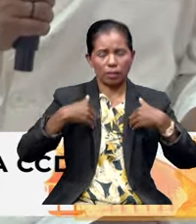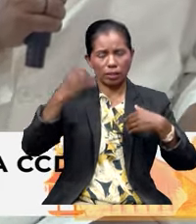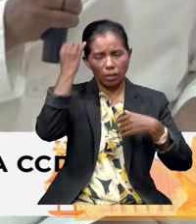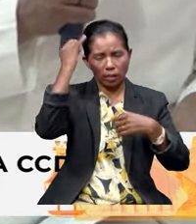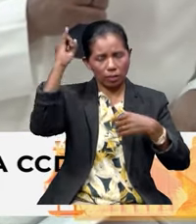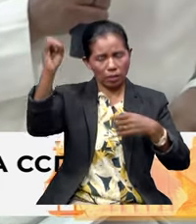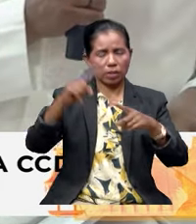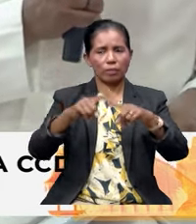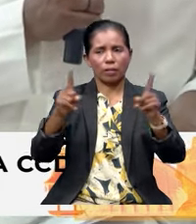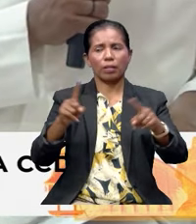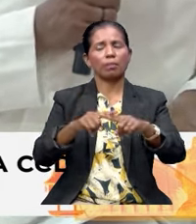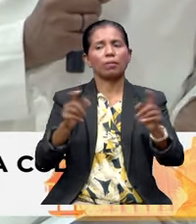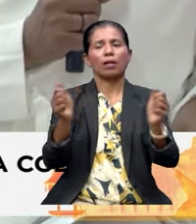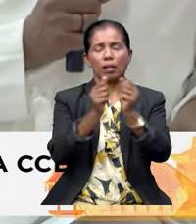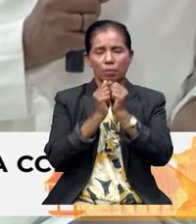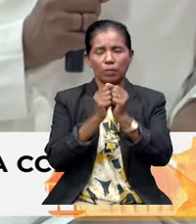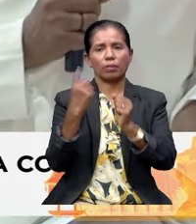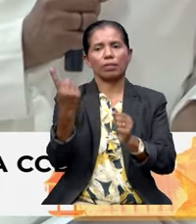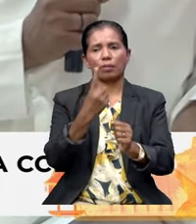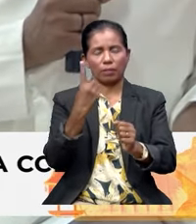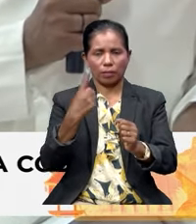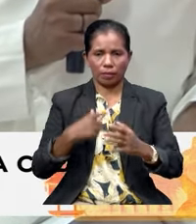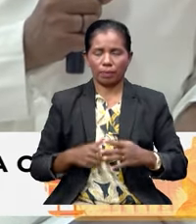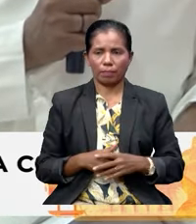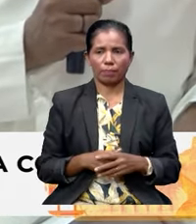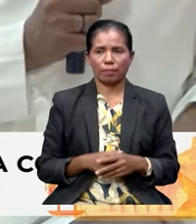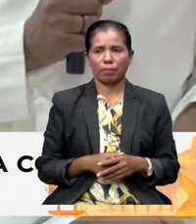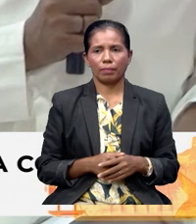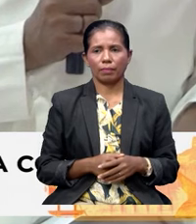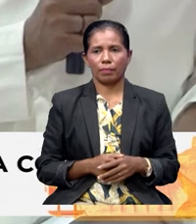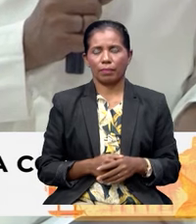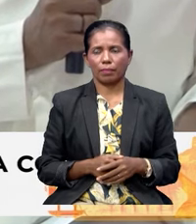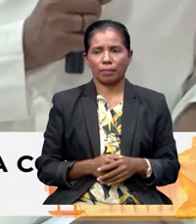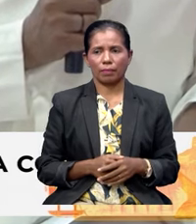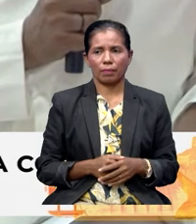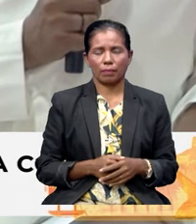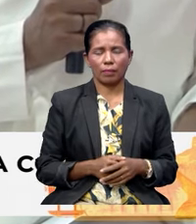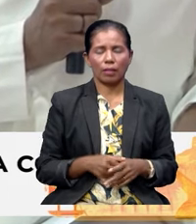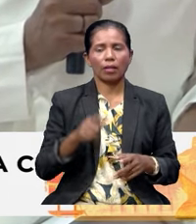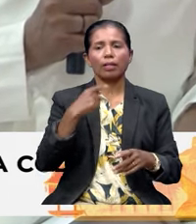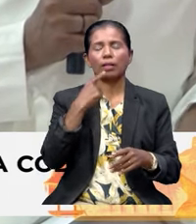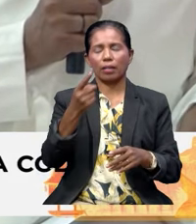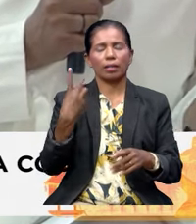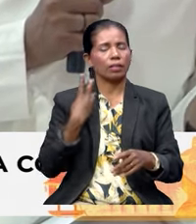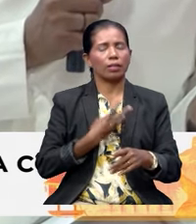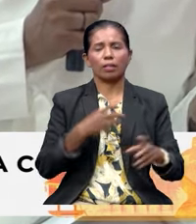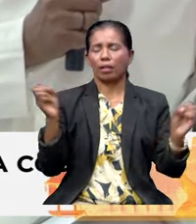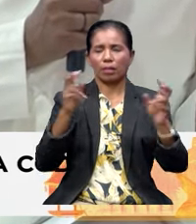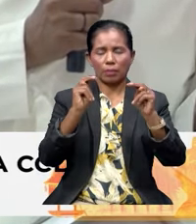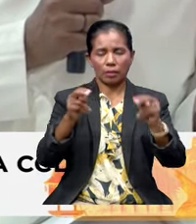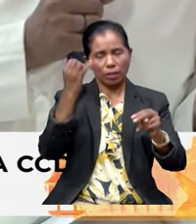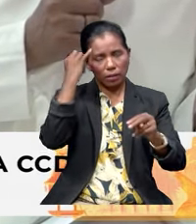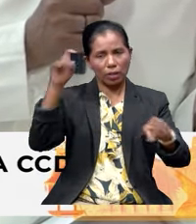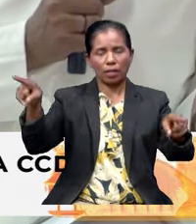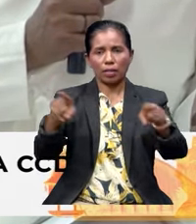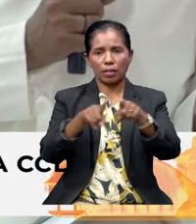diferentes. Me ve sira, jamutu knafati. Yo soy de esta religión. Yo soy de esta religión. Y te la precisa y idea nesan,